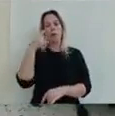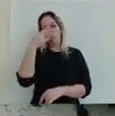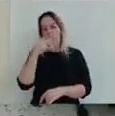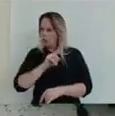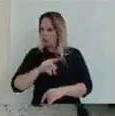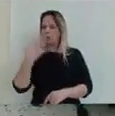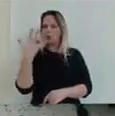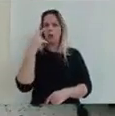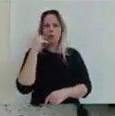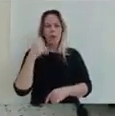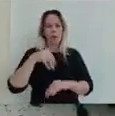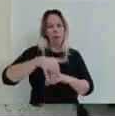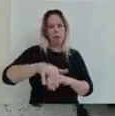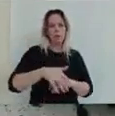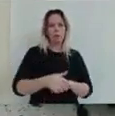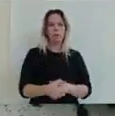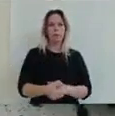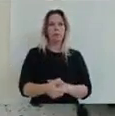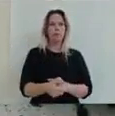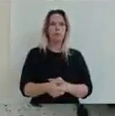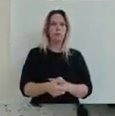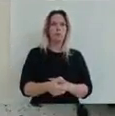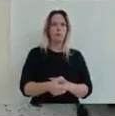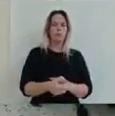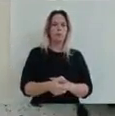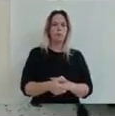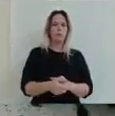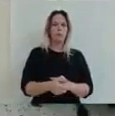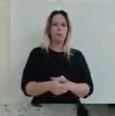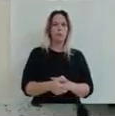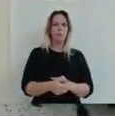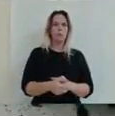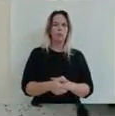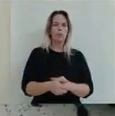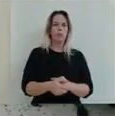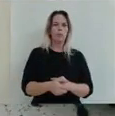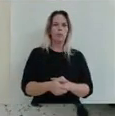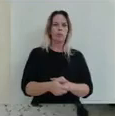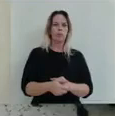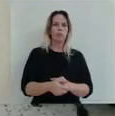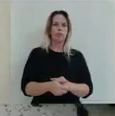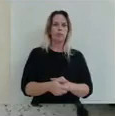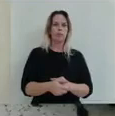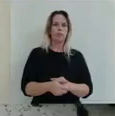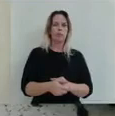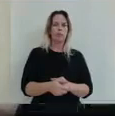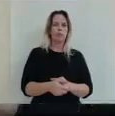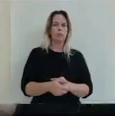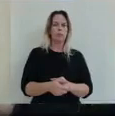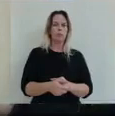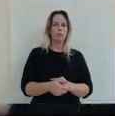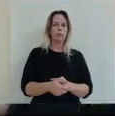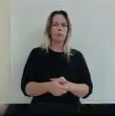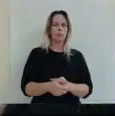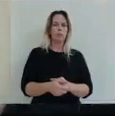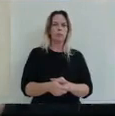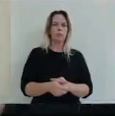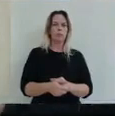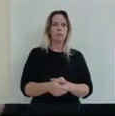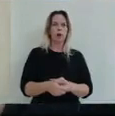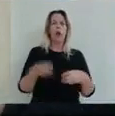establece que el Departamento Ejecutivo deberá efectuar un estado de situación patrimonial y ejecución del presupuesto de forma anual por el